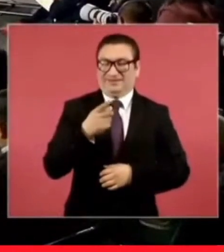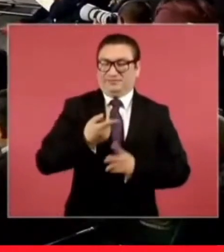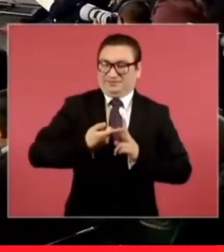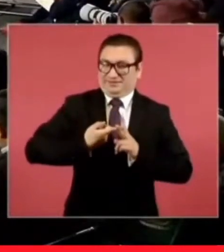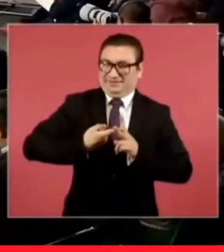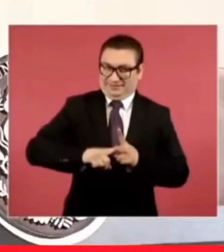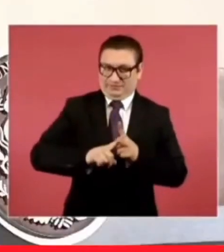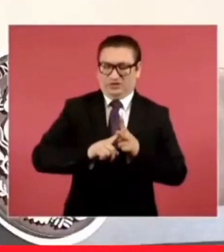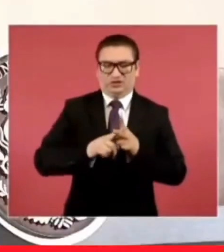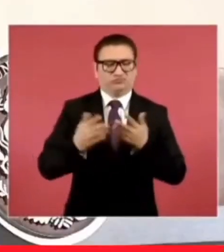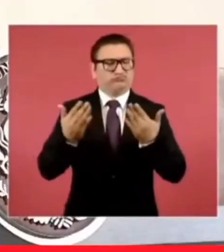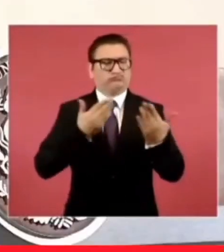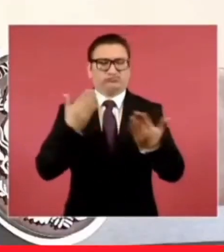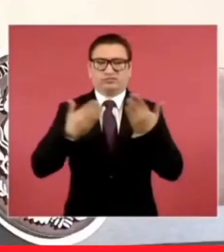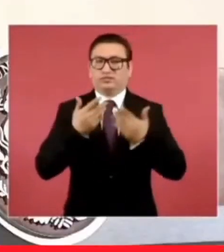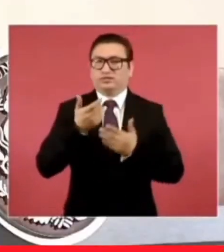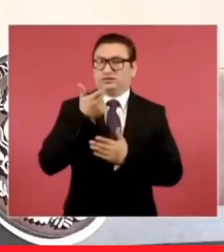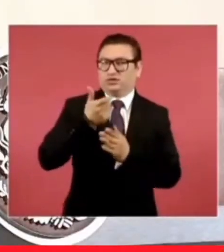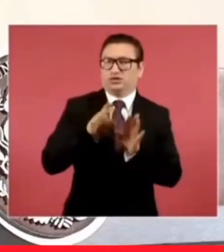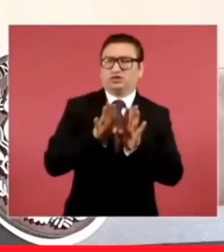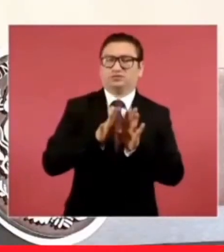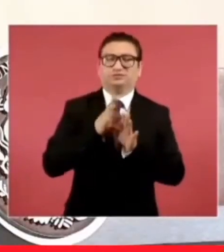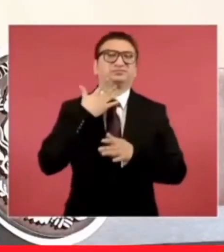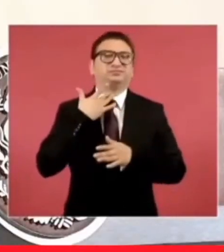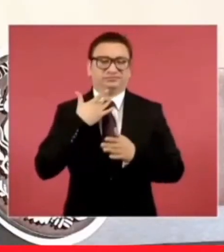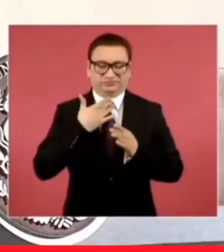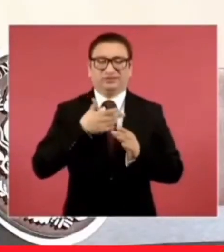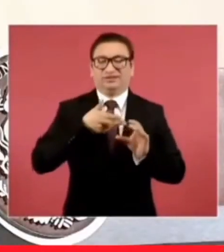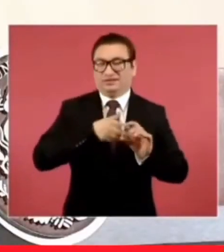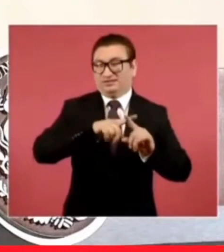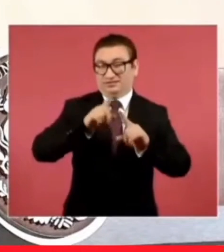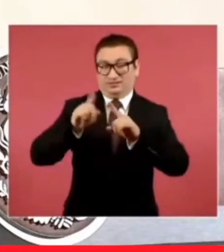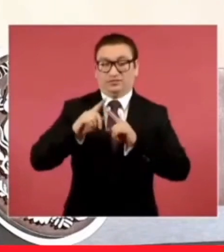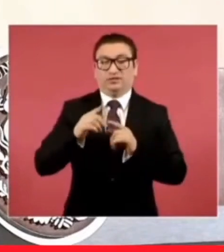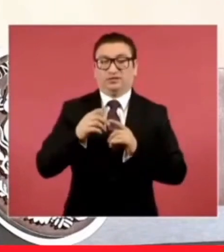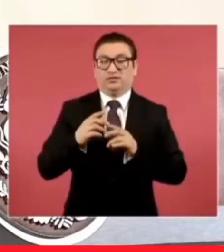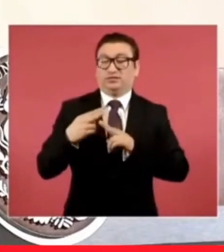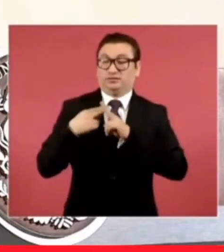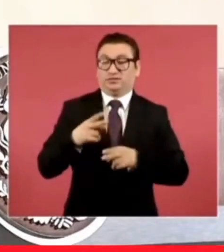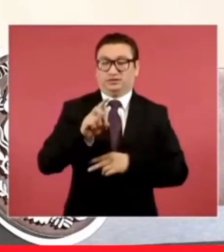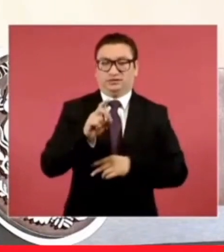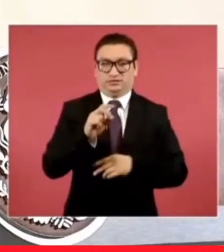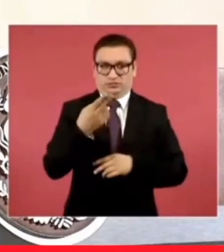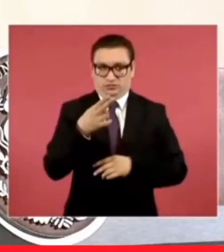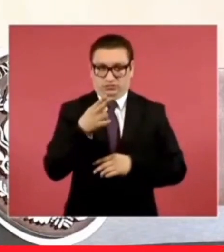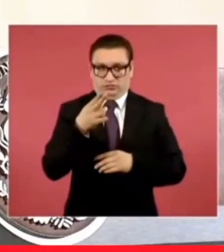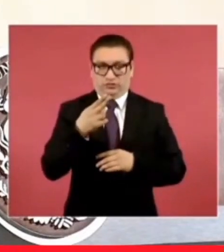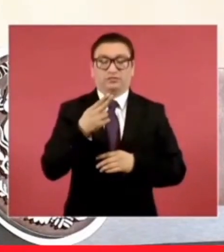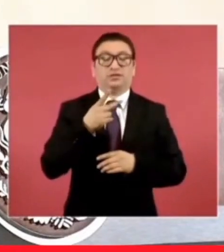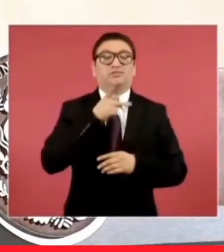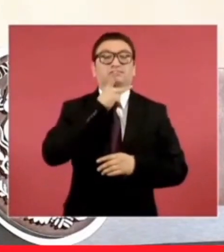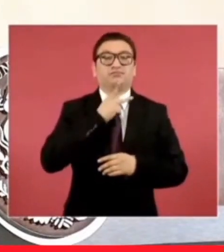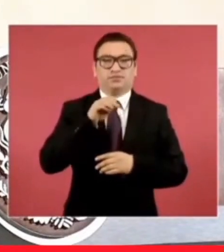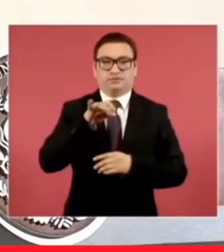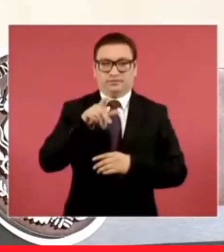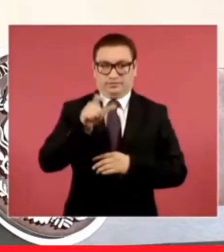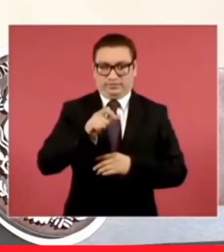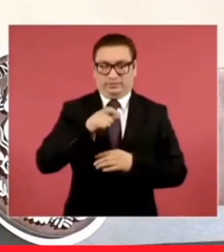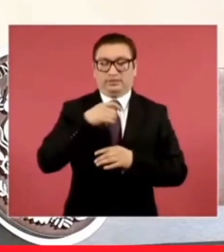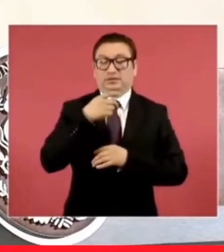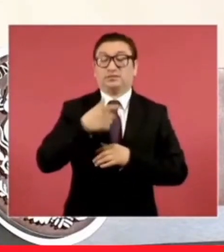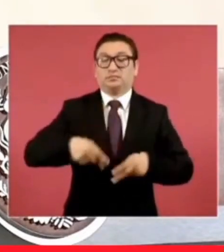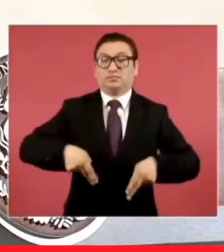inicio con el quién es quién en los precios de los combustibles y tenemos que al 30 de noviembre la mezcla mexicana en el mercado